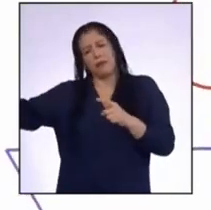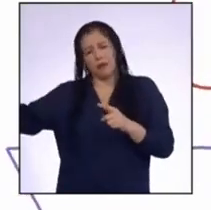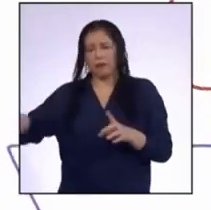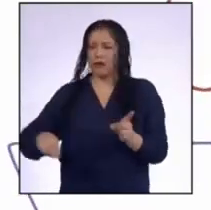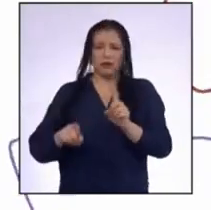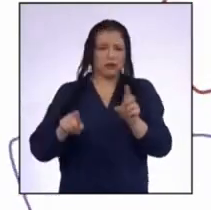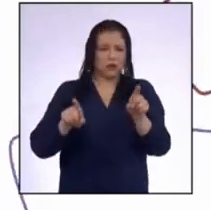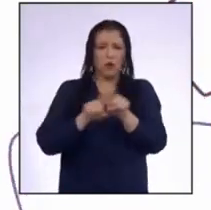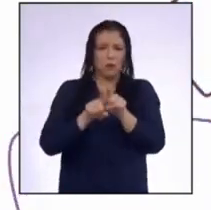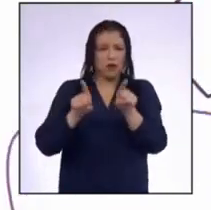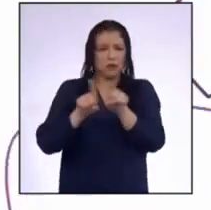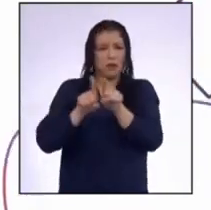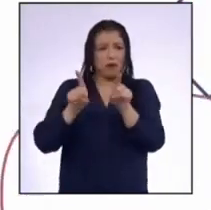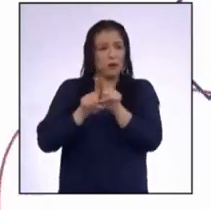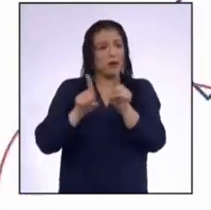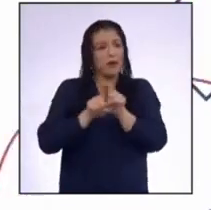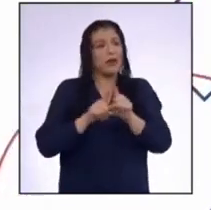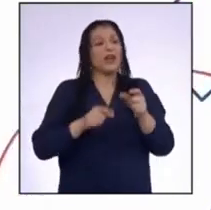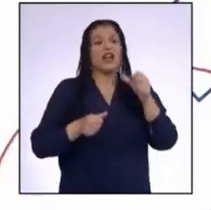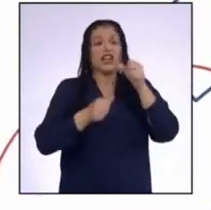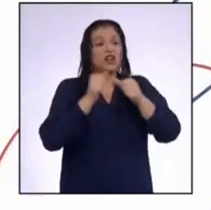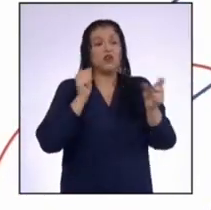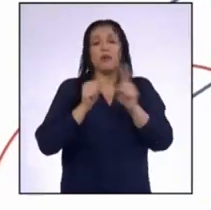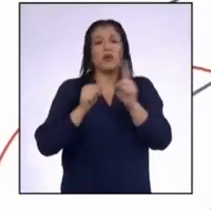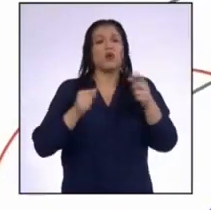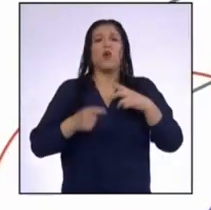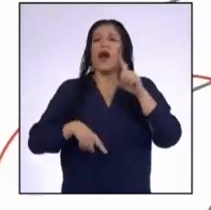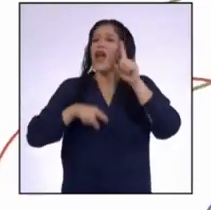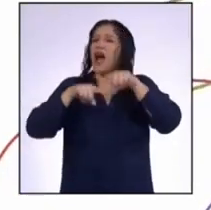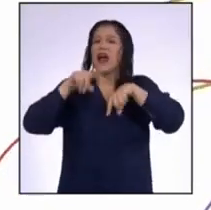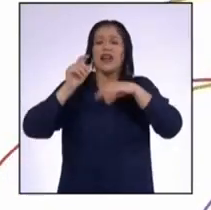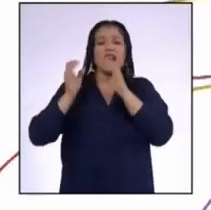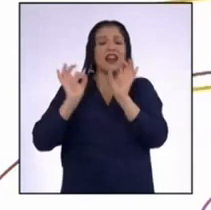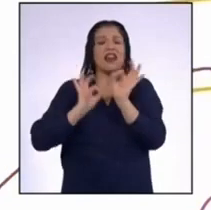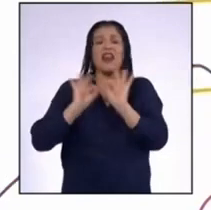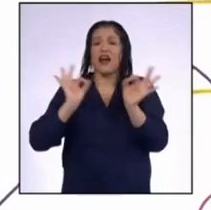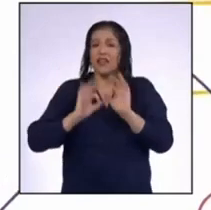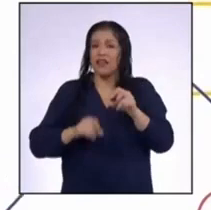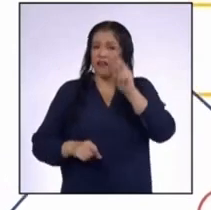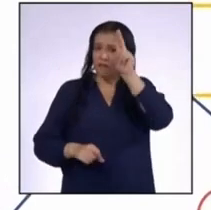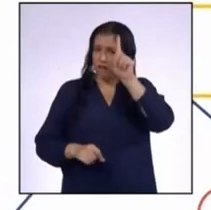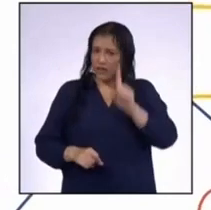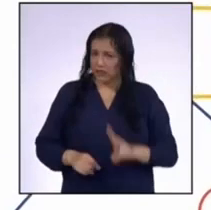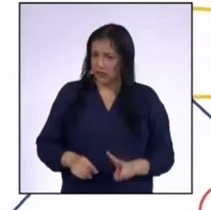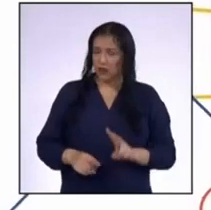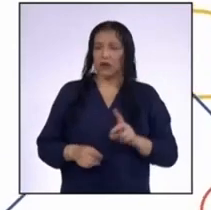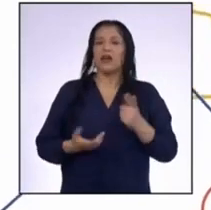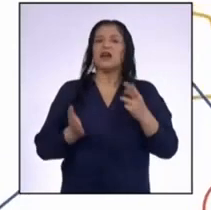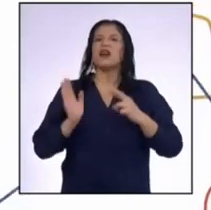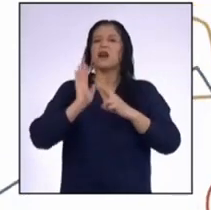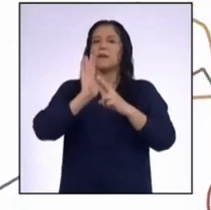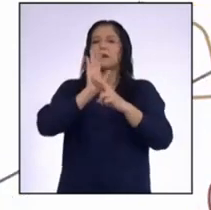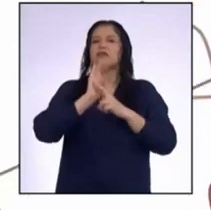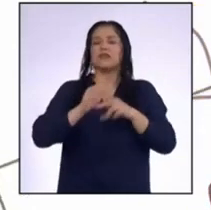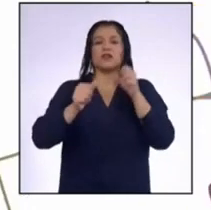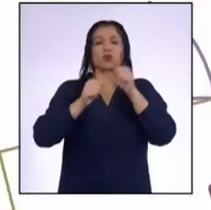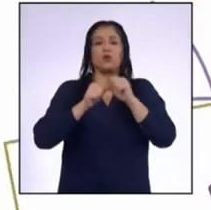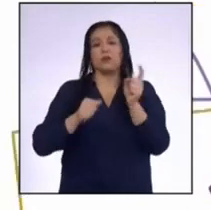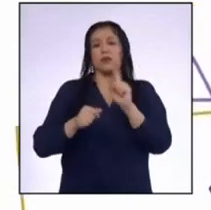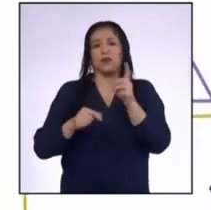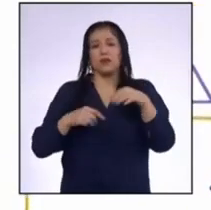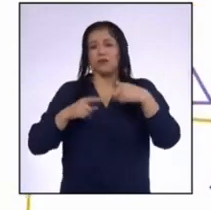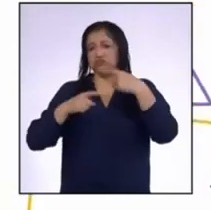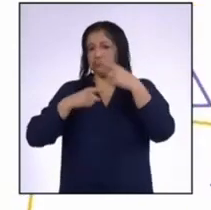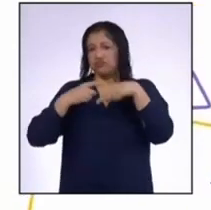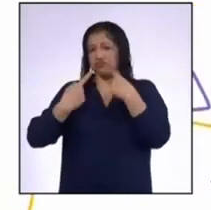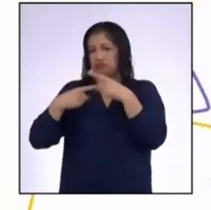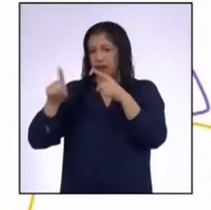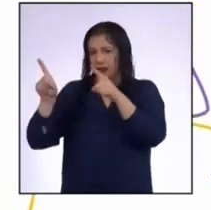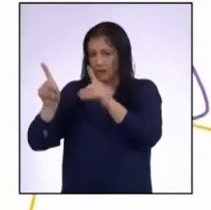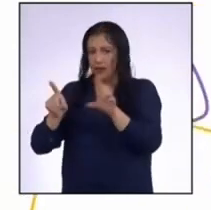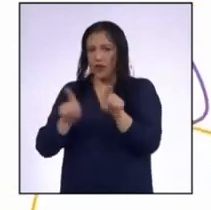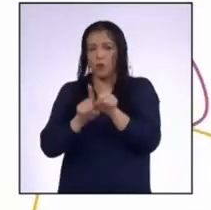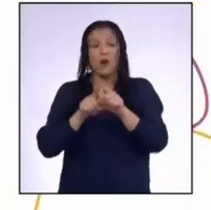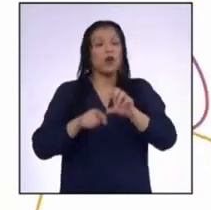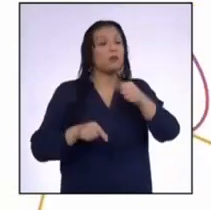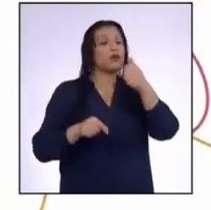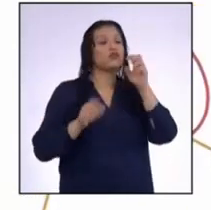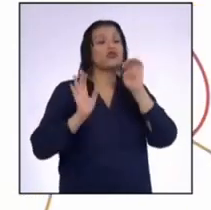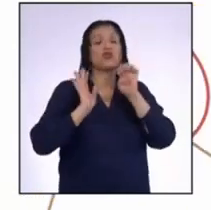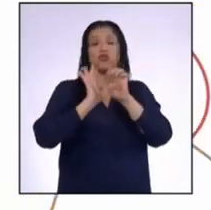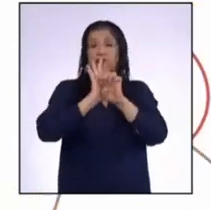Y el número no corresponde a ninguna fracción. Es la representación de un número irracional, así como los otros